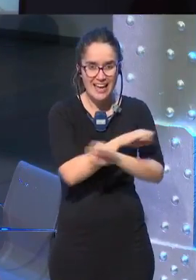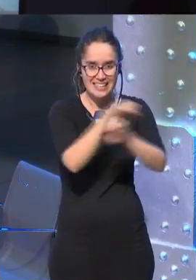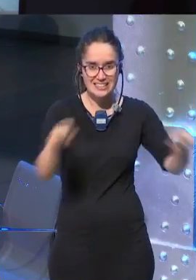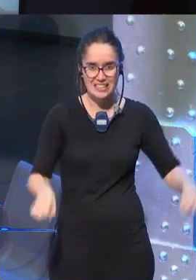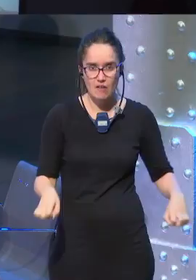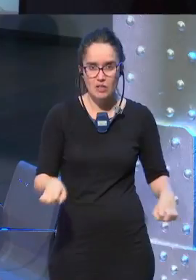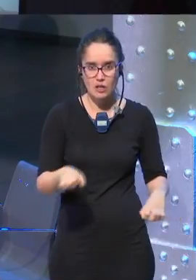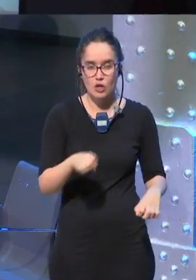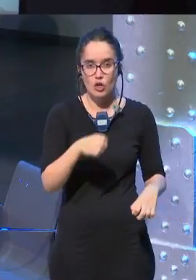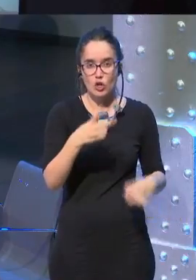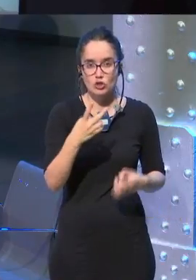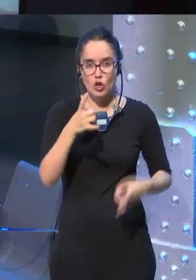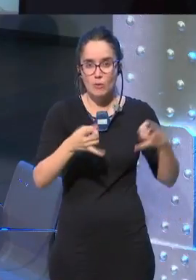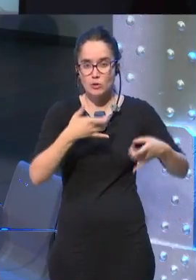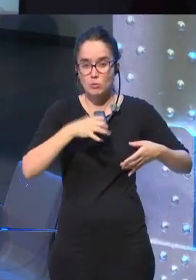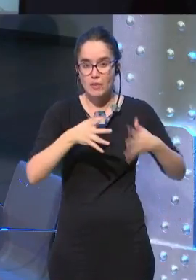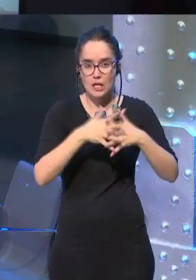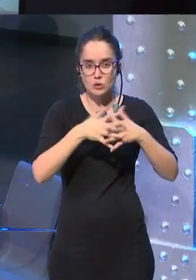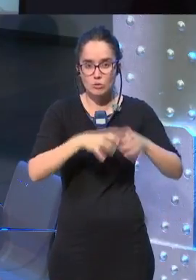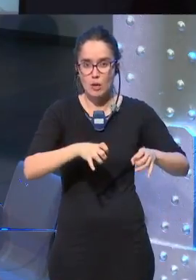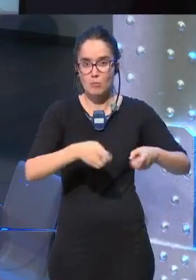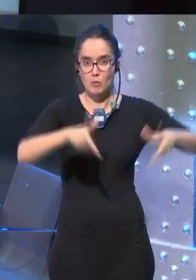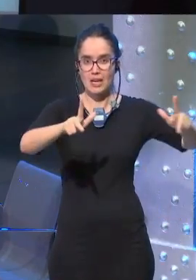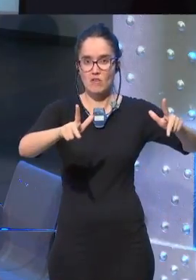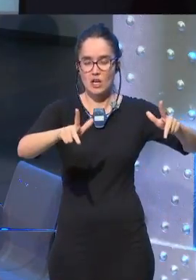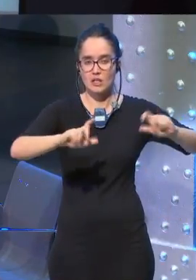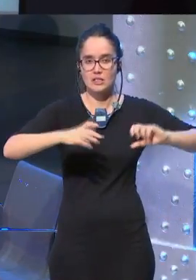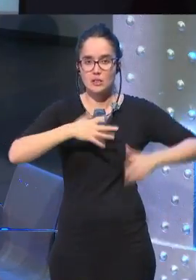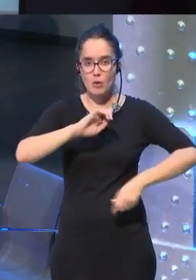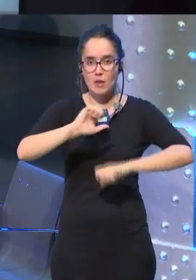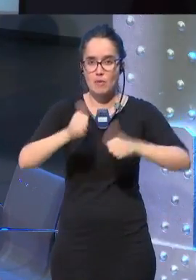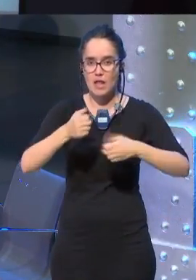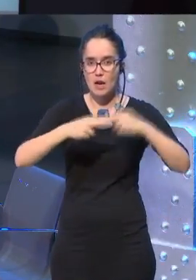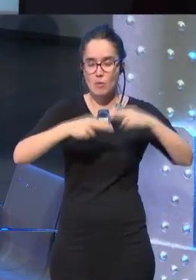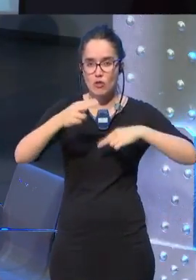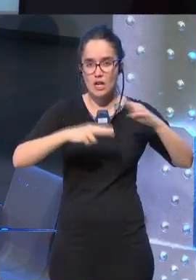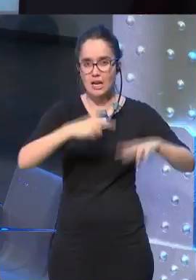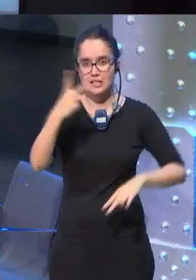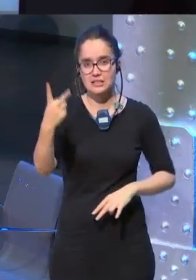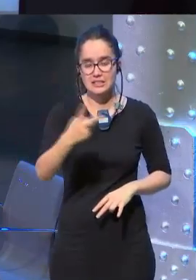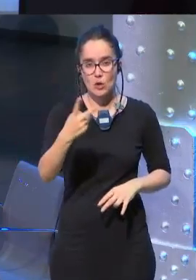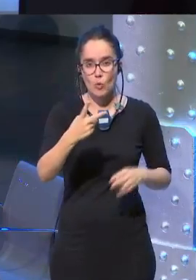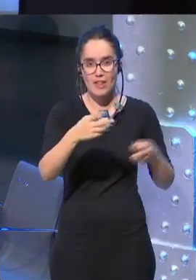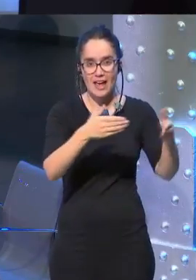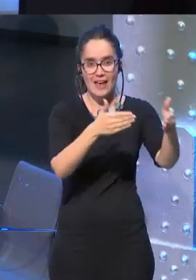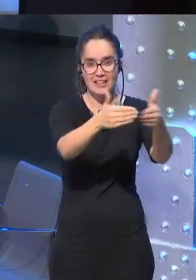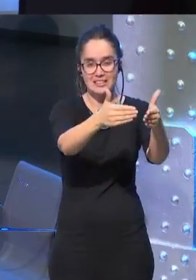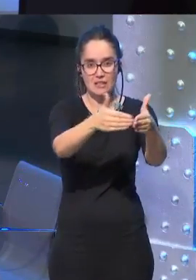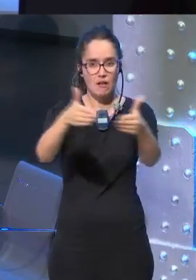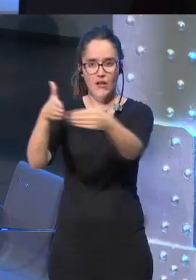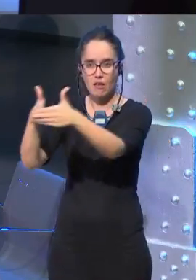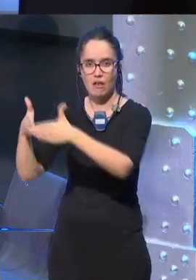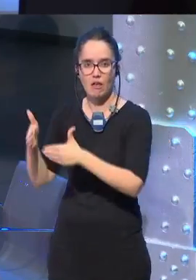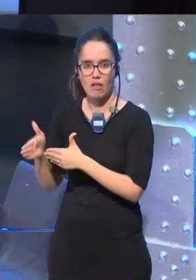estable. Los 2 robots pueden soltar la estructura en este momento y se puede empezar a montar la segunda esquina,